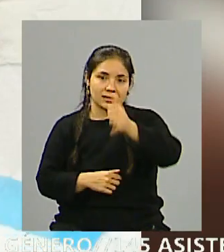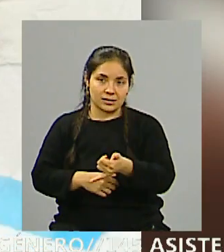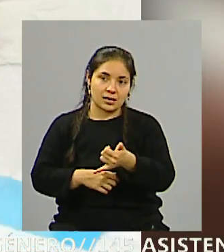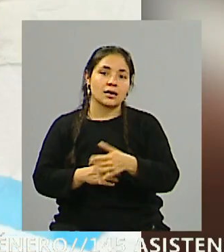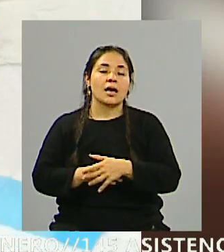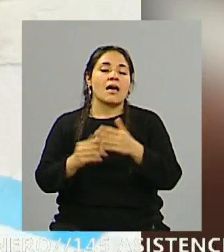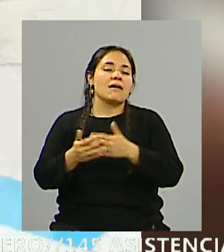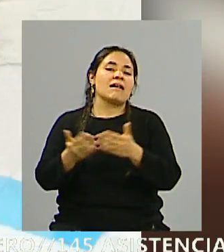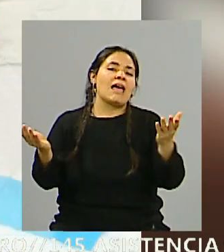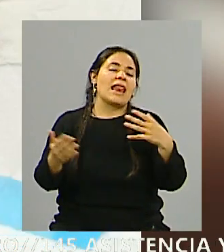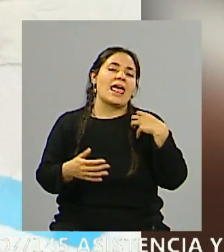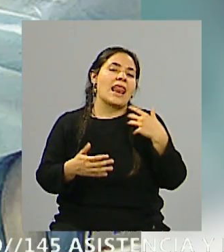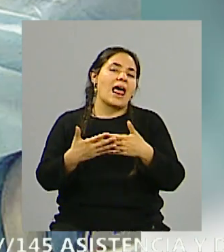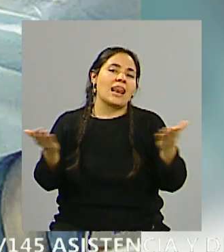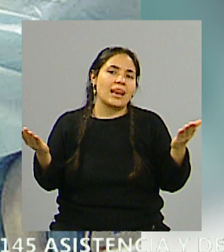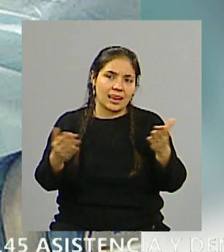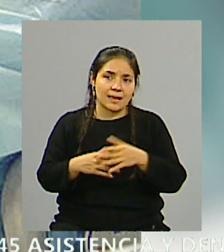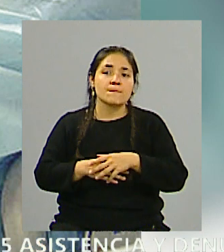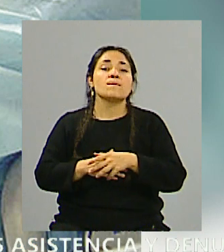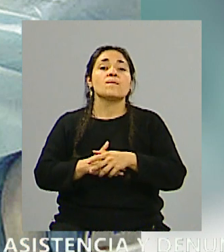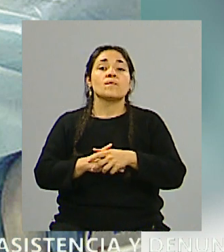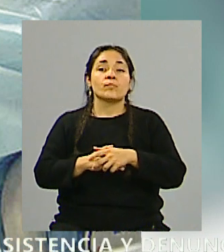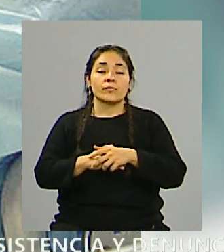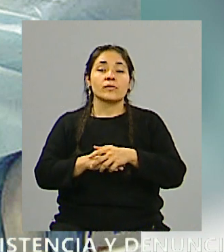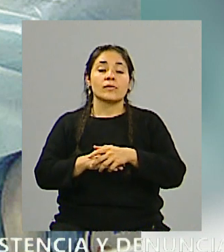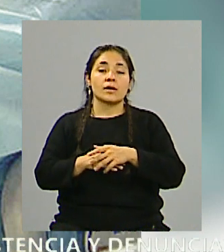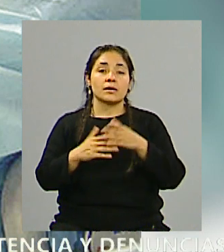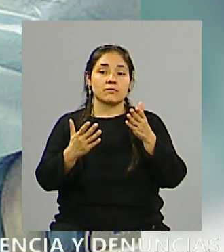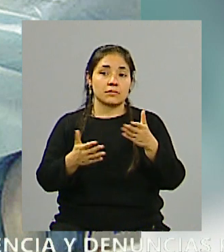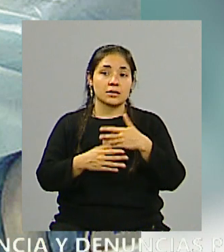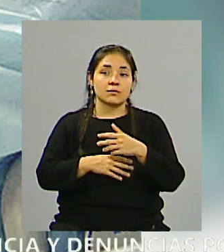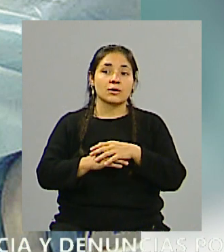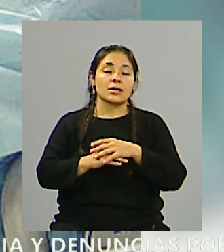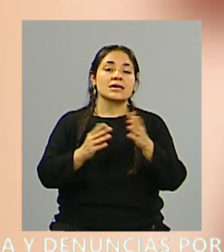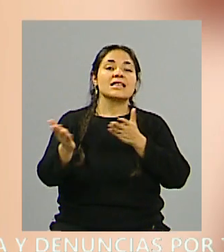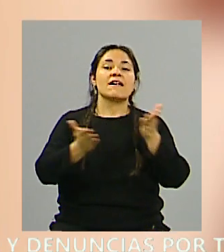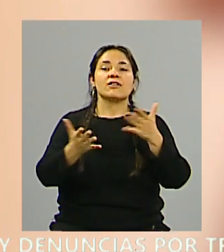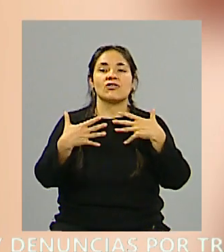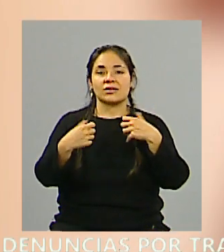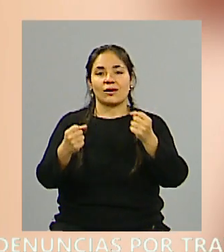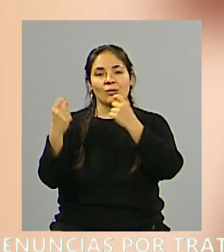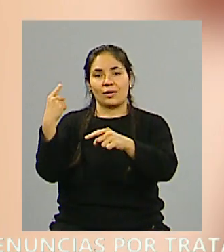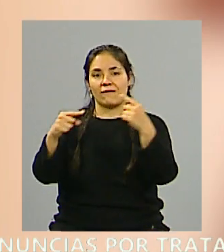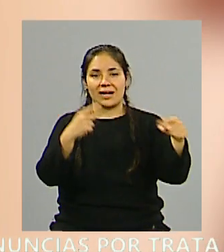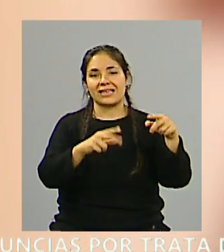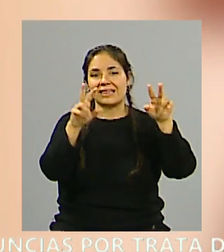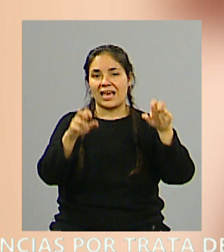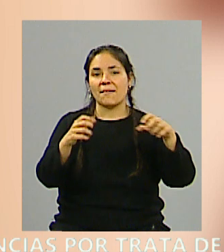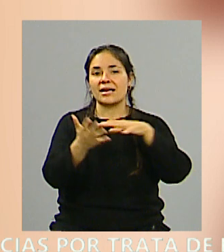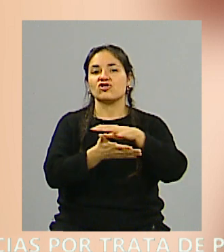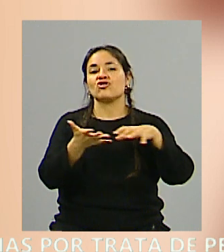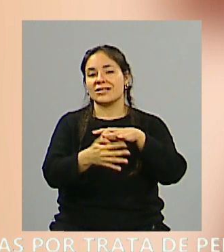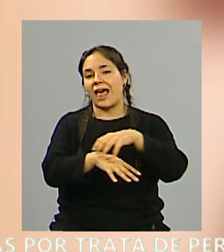cuestión muy generalizada más allá de los estratos sociales y de los tipos de servicios de salud, ¿sí? Porque tiene que ver con